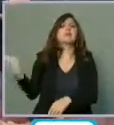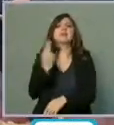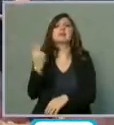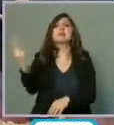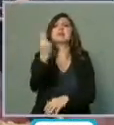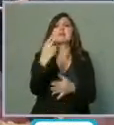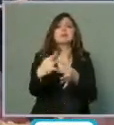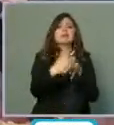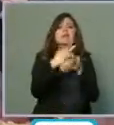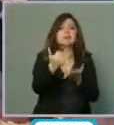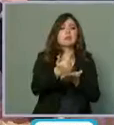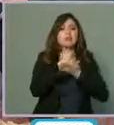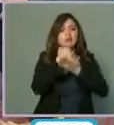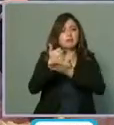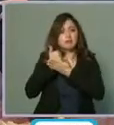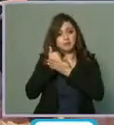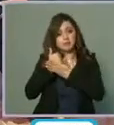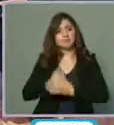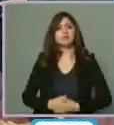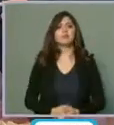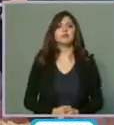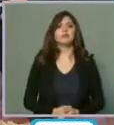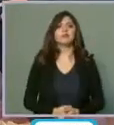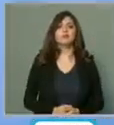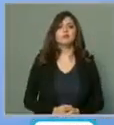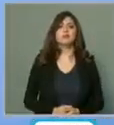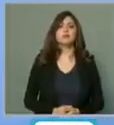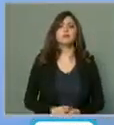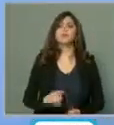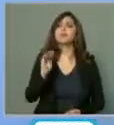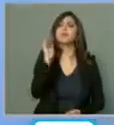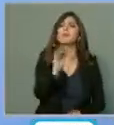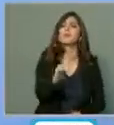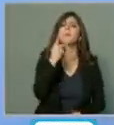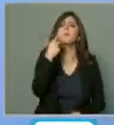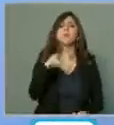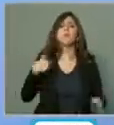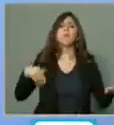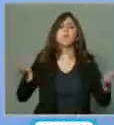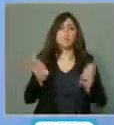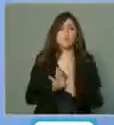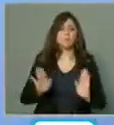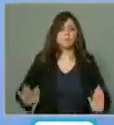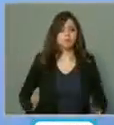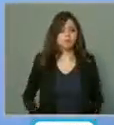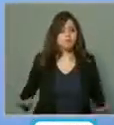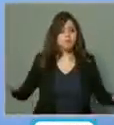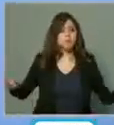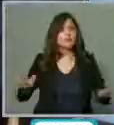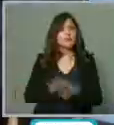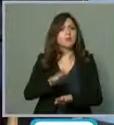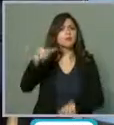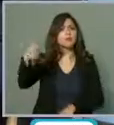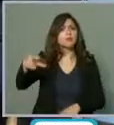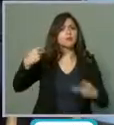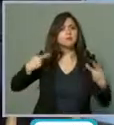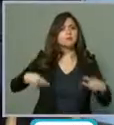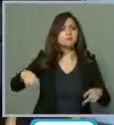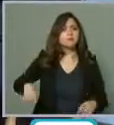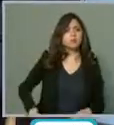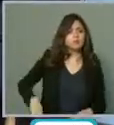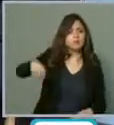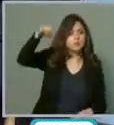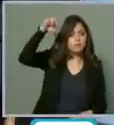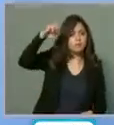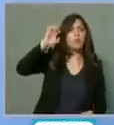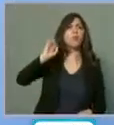claro. codependencia. Oye, Miguel, y por ejemplo, ¿cómo podemos hacer para incrementar la actitud en personas adultas? Mira,